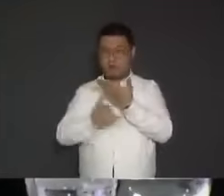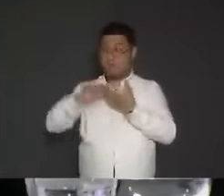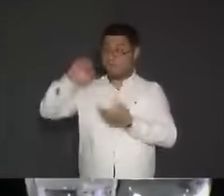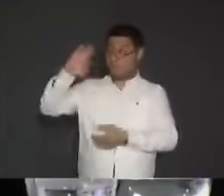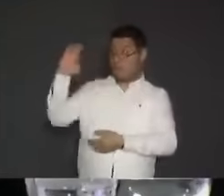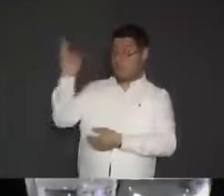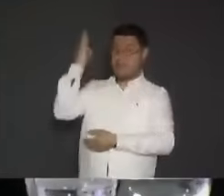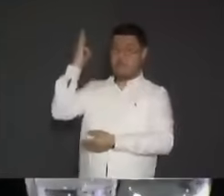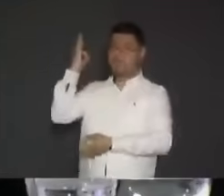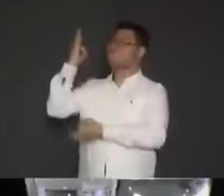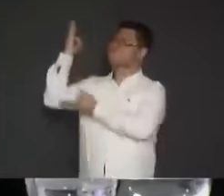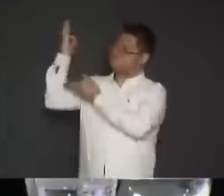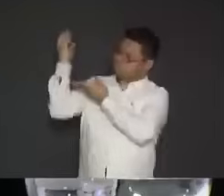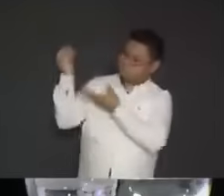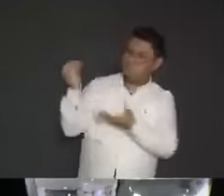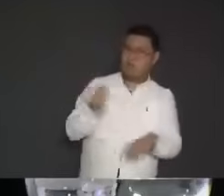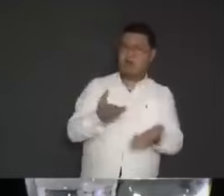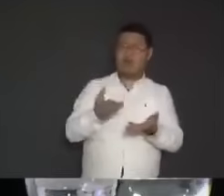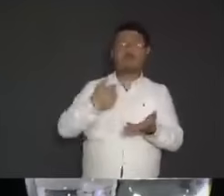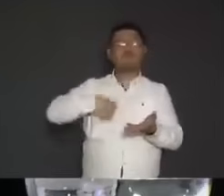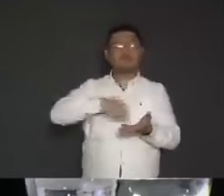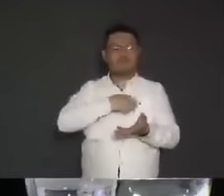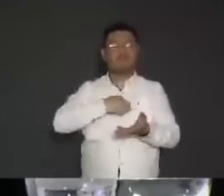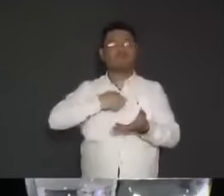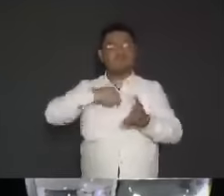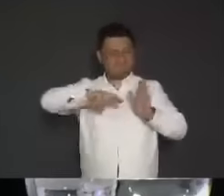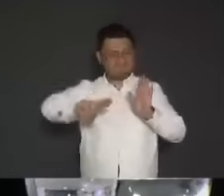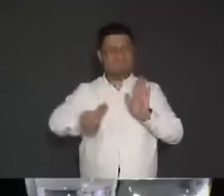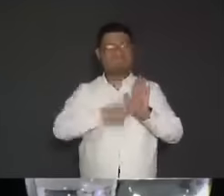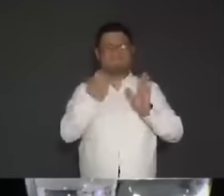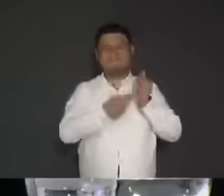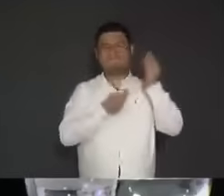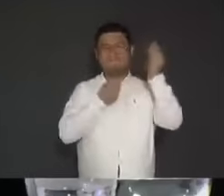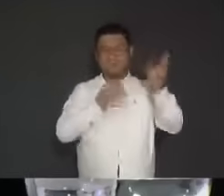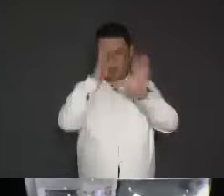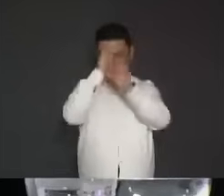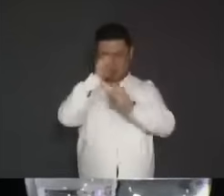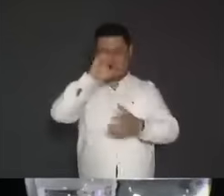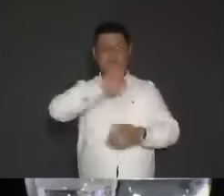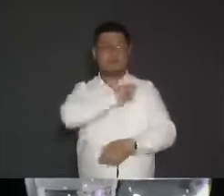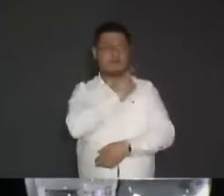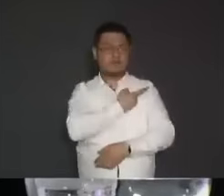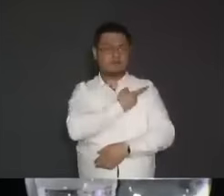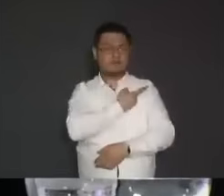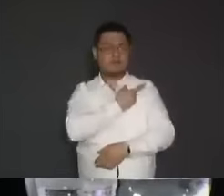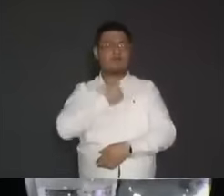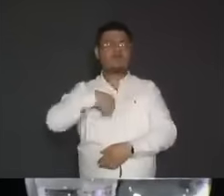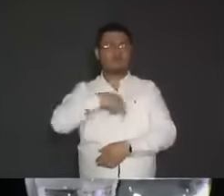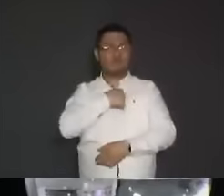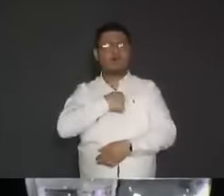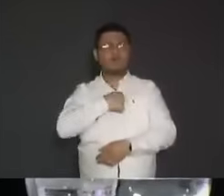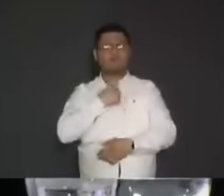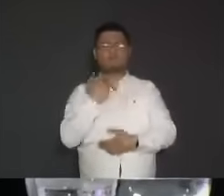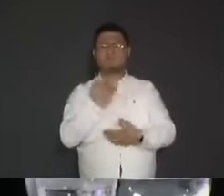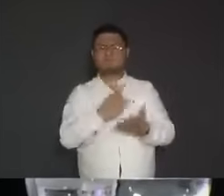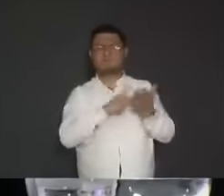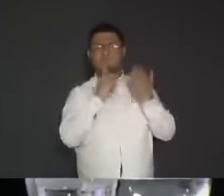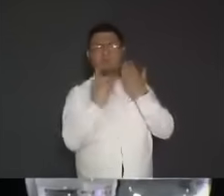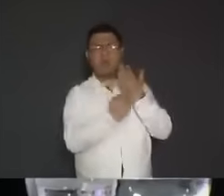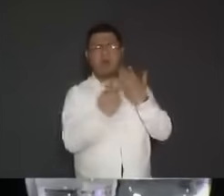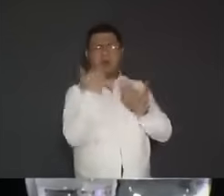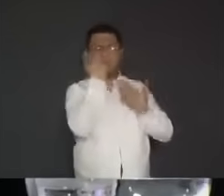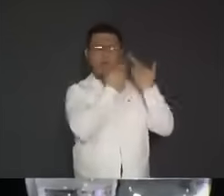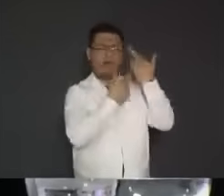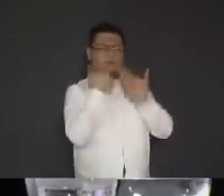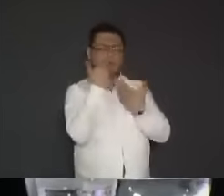federal y vamos a firmar con el gobierno el convenio de salud. Propondremos una estricta revisión de las tarifas